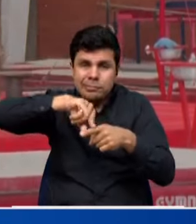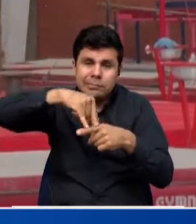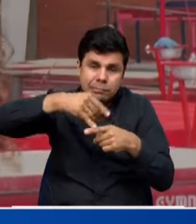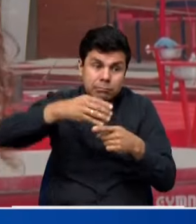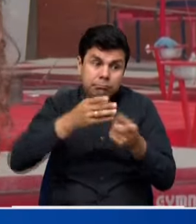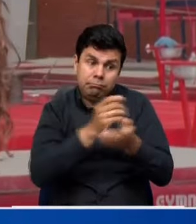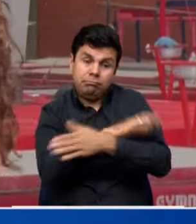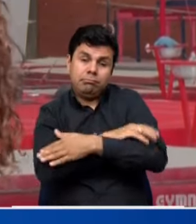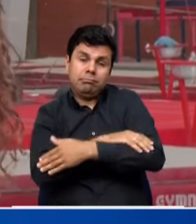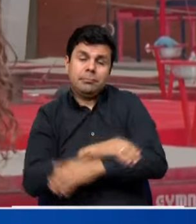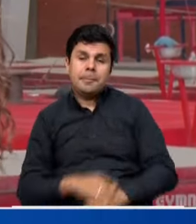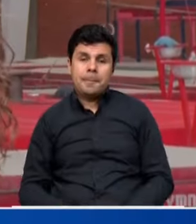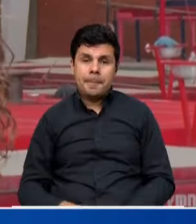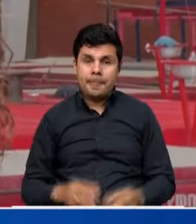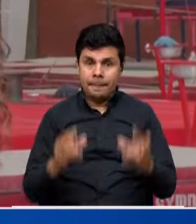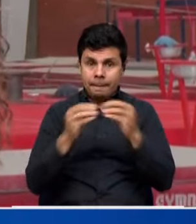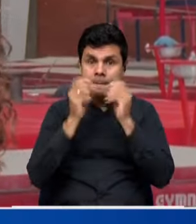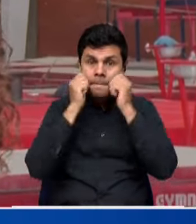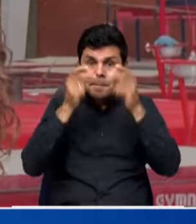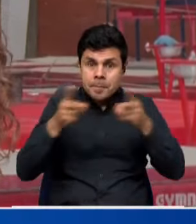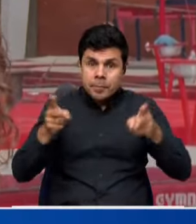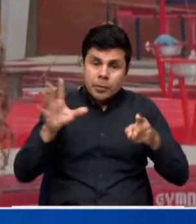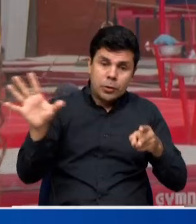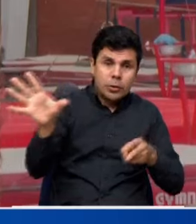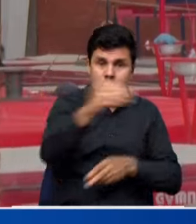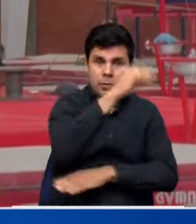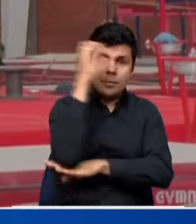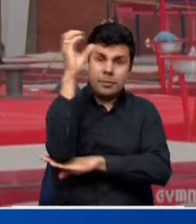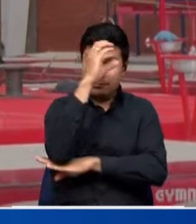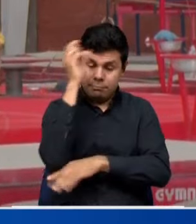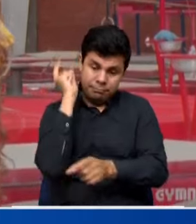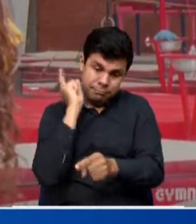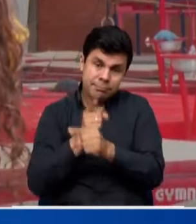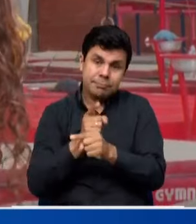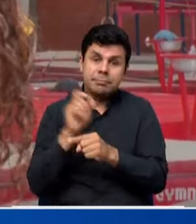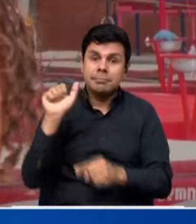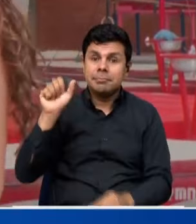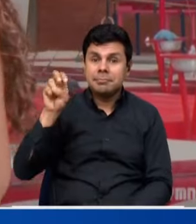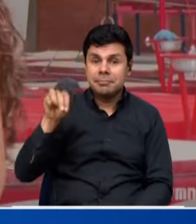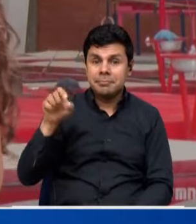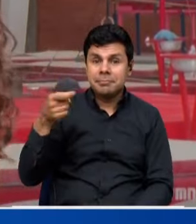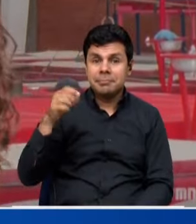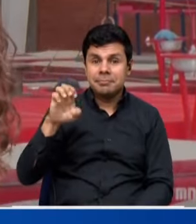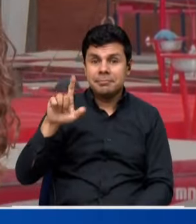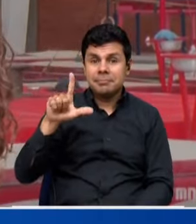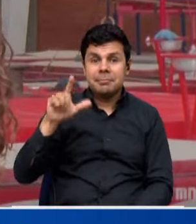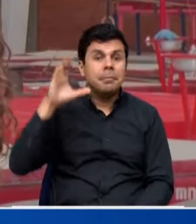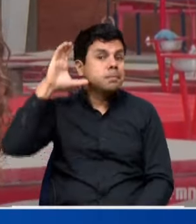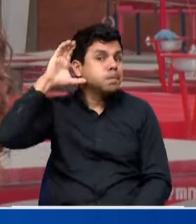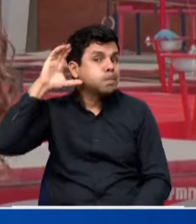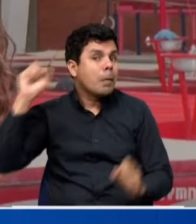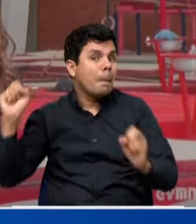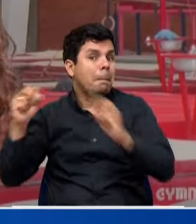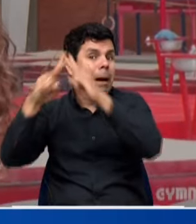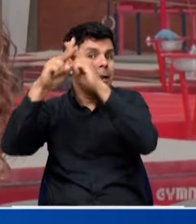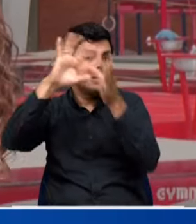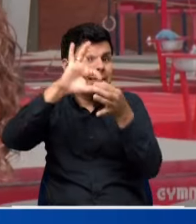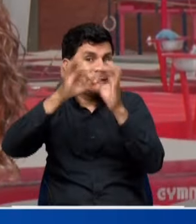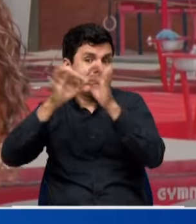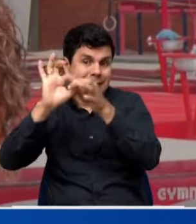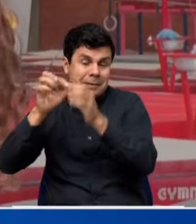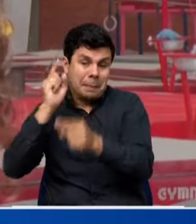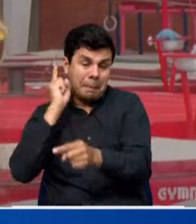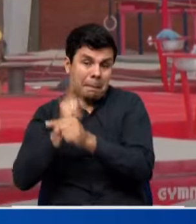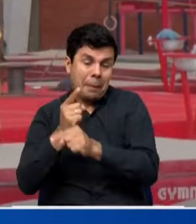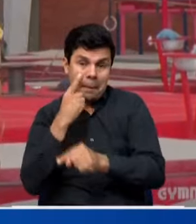también decirle a todo el Oriente Colombiano y a todo el país que sí, Ángel Barajas está hoy en los Juegos Olímpicos, sí, nos está dando esa medalla por primera vez a